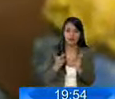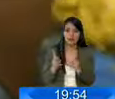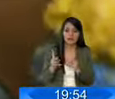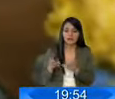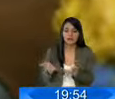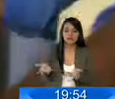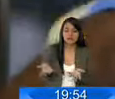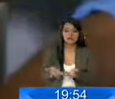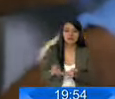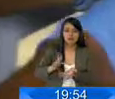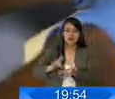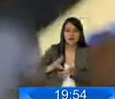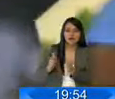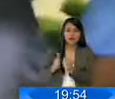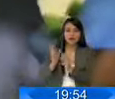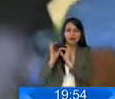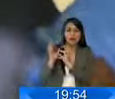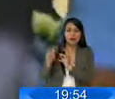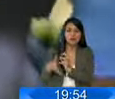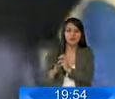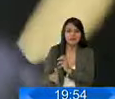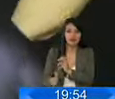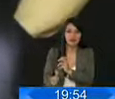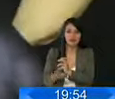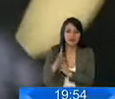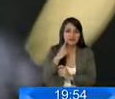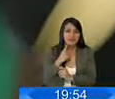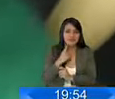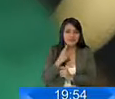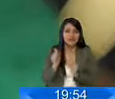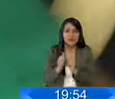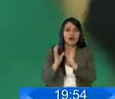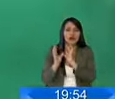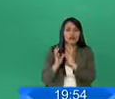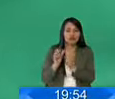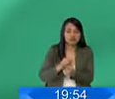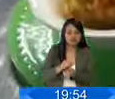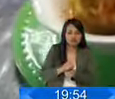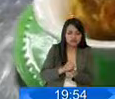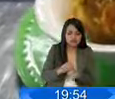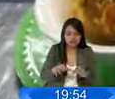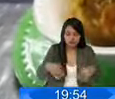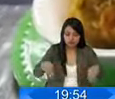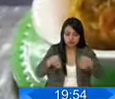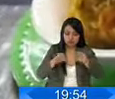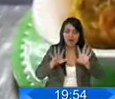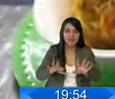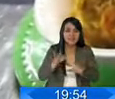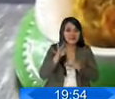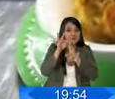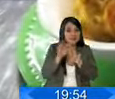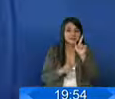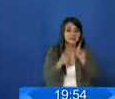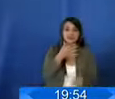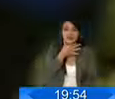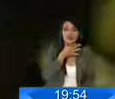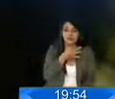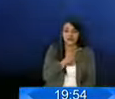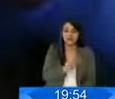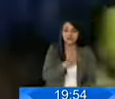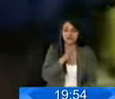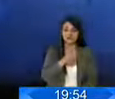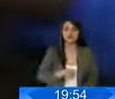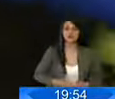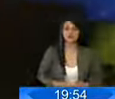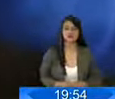encocado de pescado. El sabor que ellos ponen en cada receta, como el coco gratinado para los platos fuertes, es lo que atrae a sus clientes. Con un